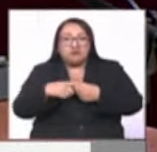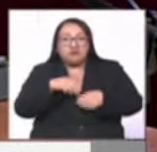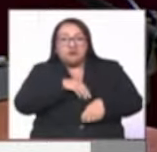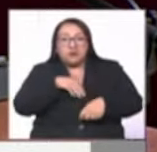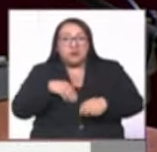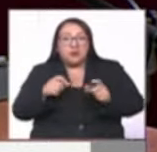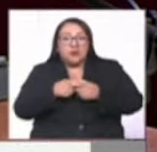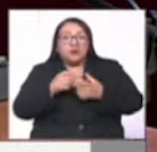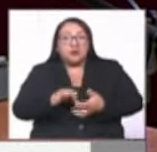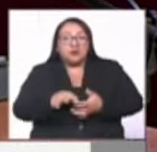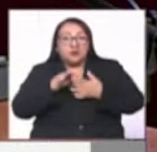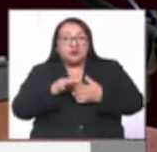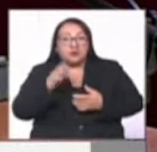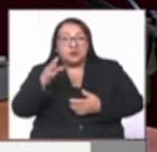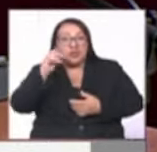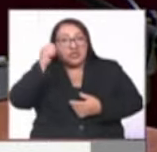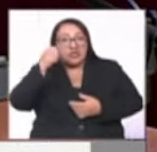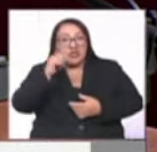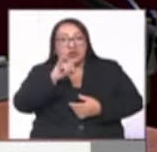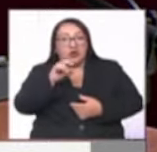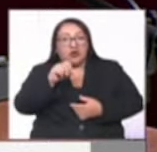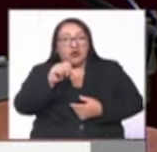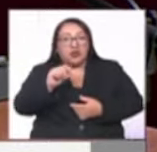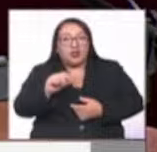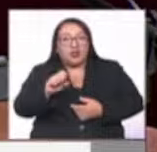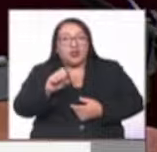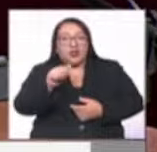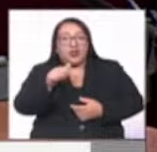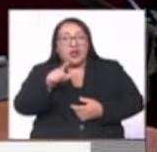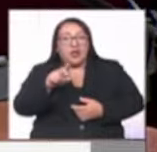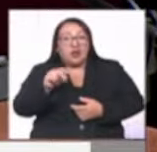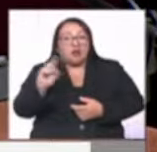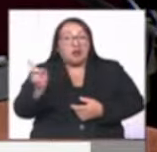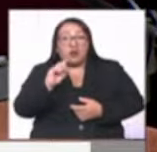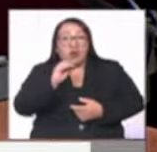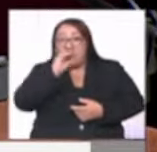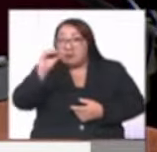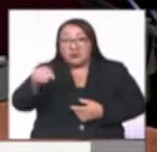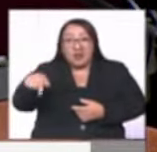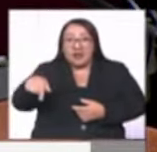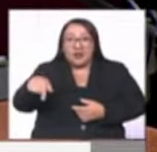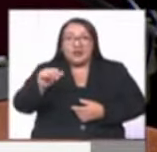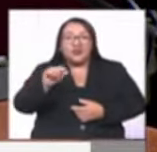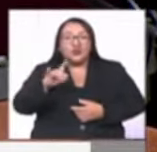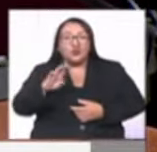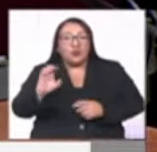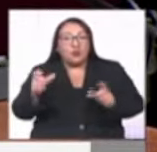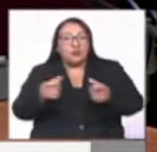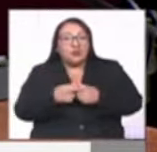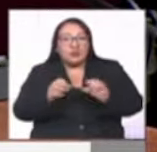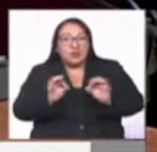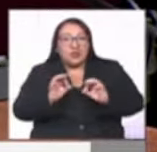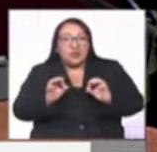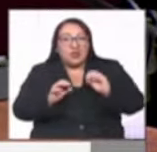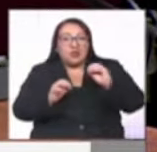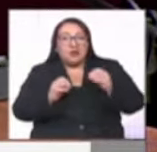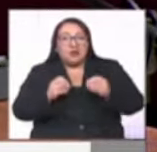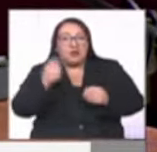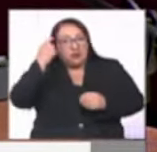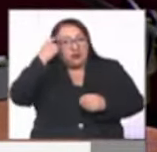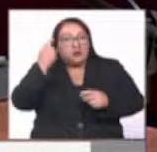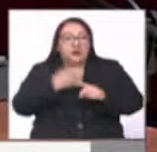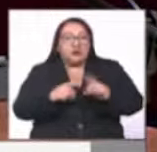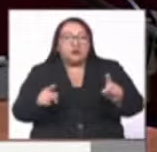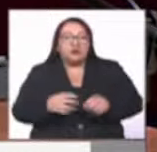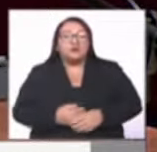comisión especial el ingeniero Jorge Alba que no fue citado por la subcomisión y no fue citado porque pensaba